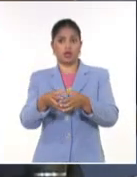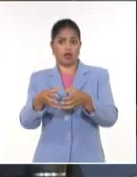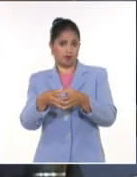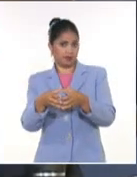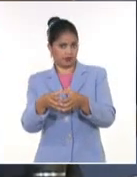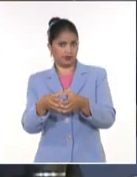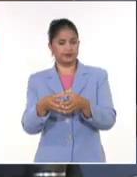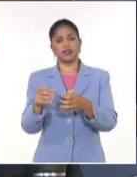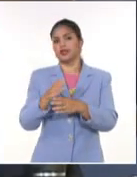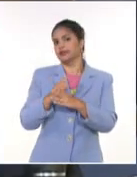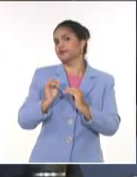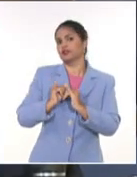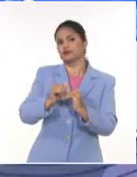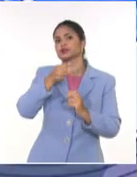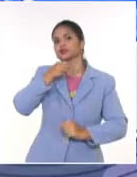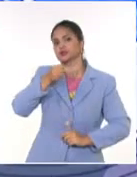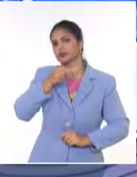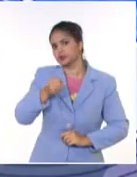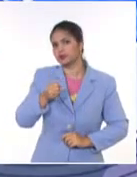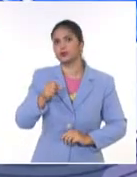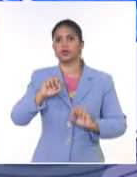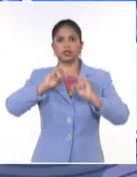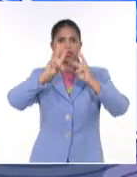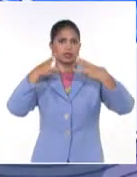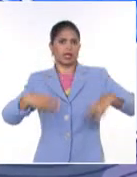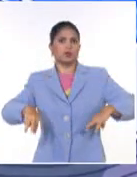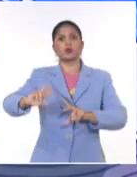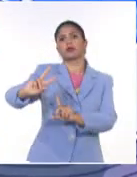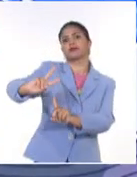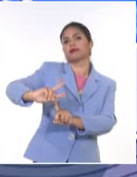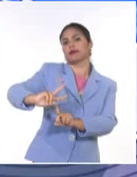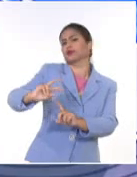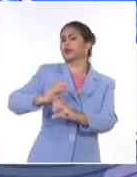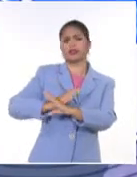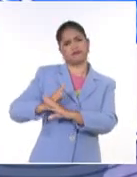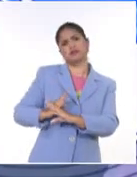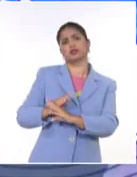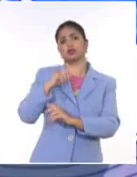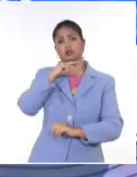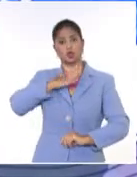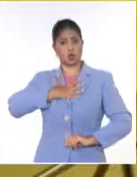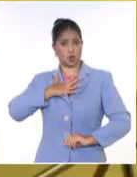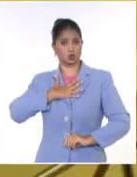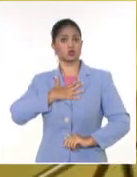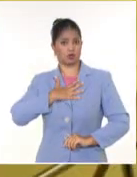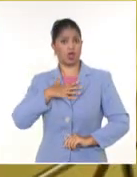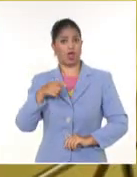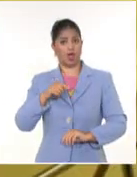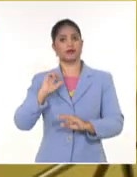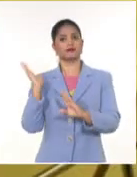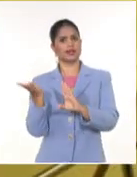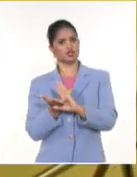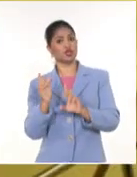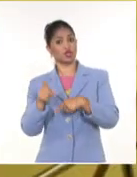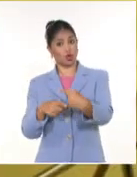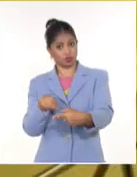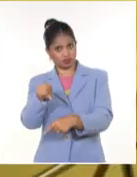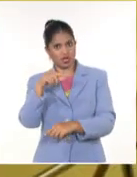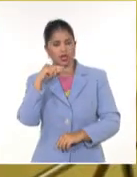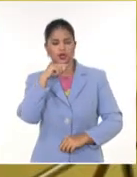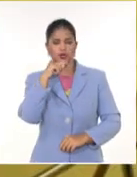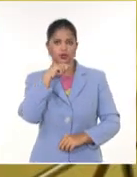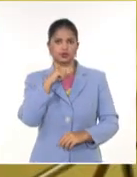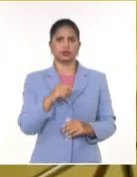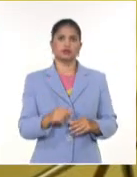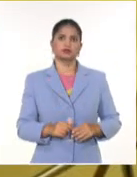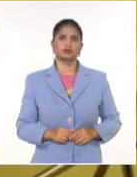varios medios como el canal multimedial RT, la agencia RIA Novosti, además de las revistas multiplataforma Sputnik y